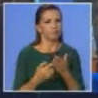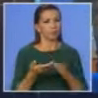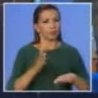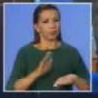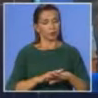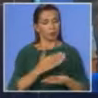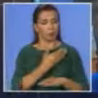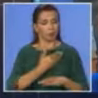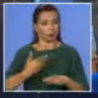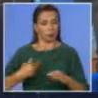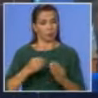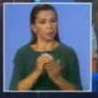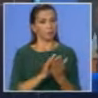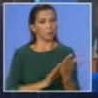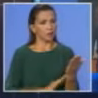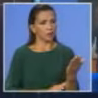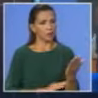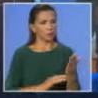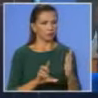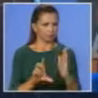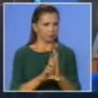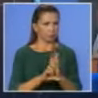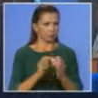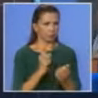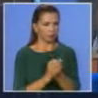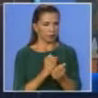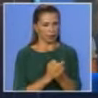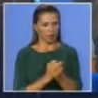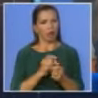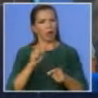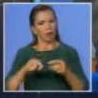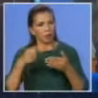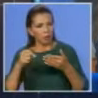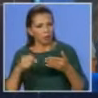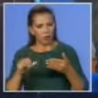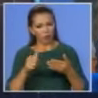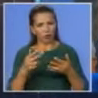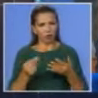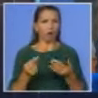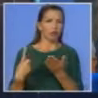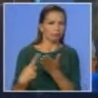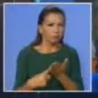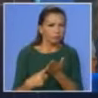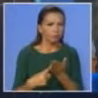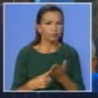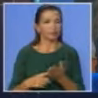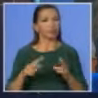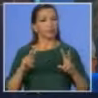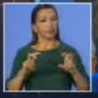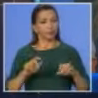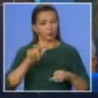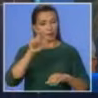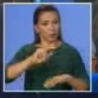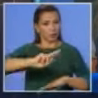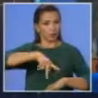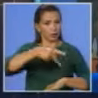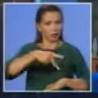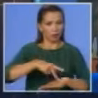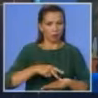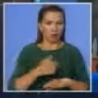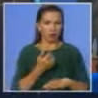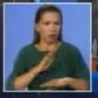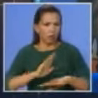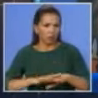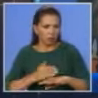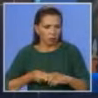del Ejecutivo sobre el proyecto de Código Penal. Hay mucha expectativa sobre el tema del homicidio culposo por la mala práctica profesional. Jorge,